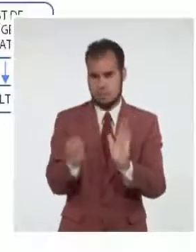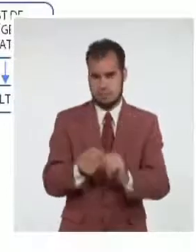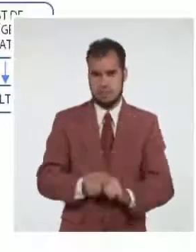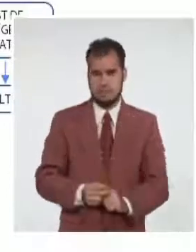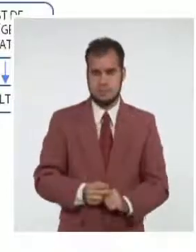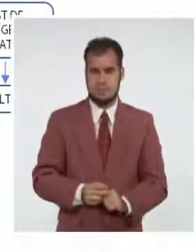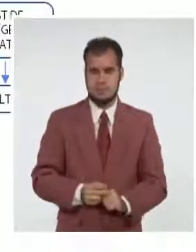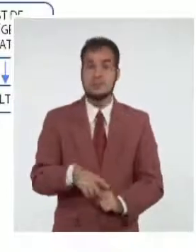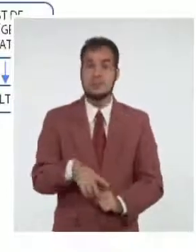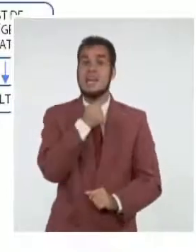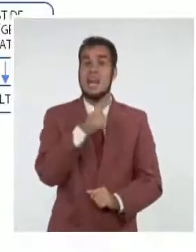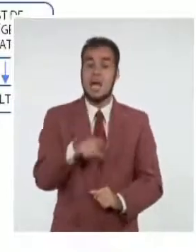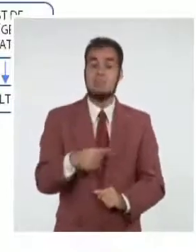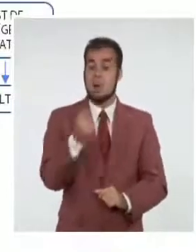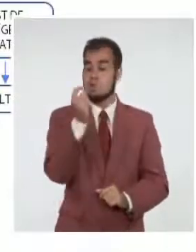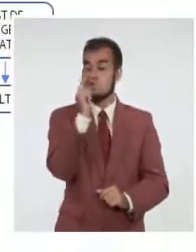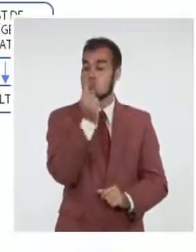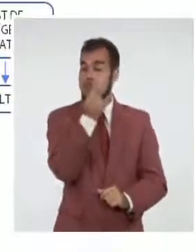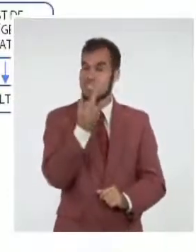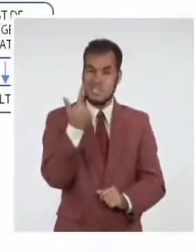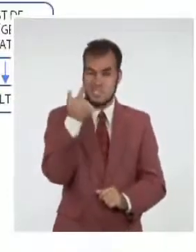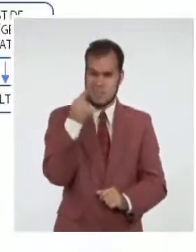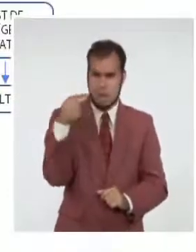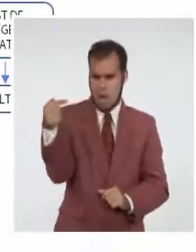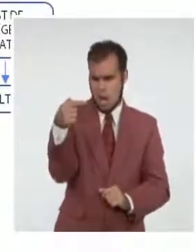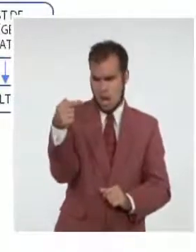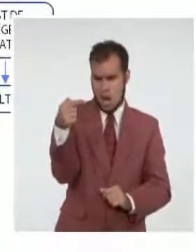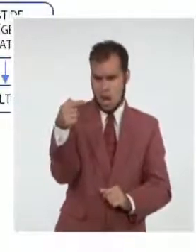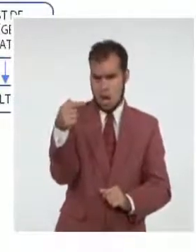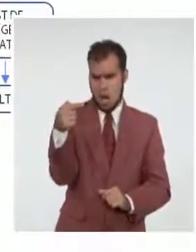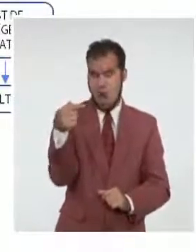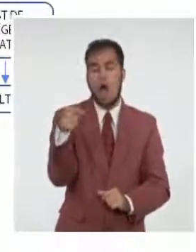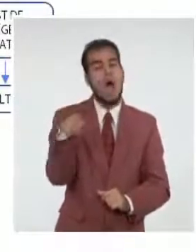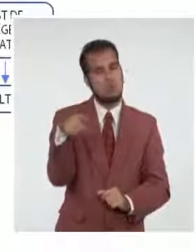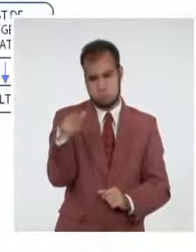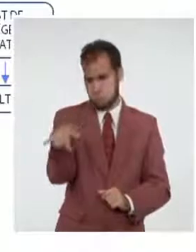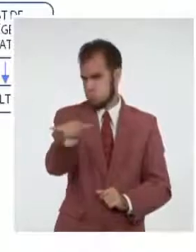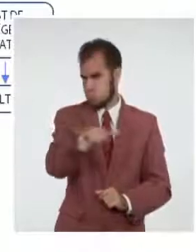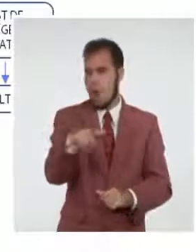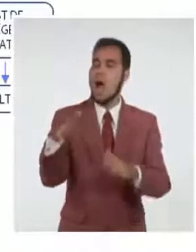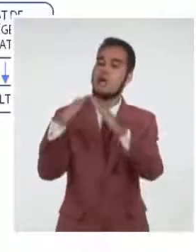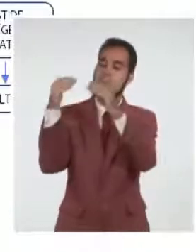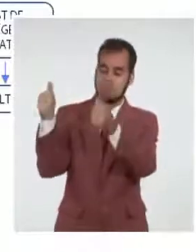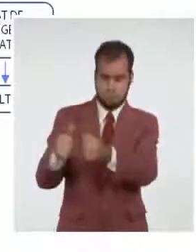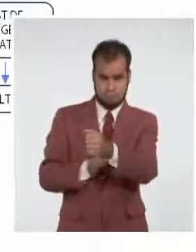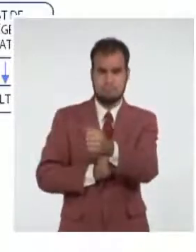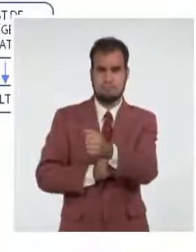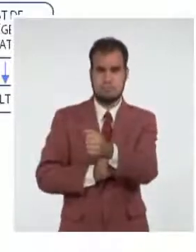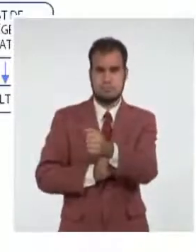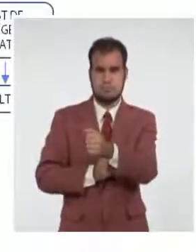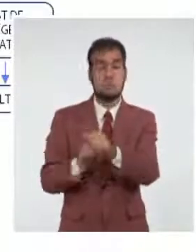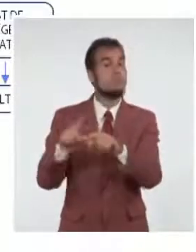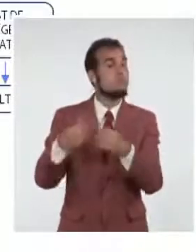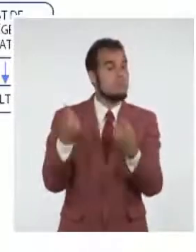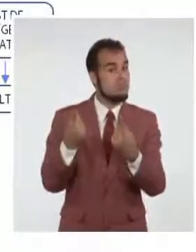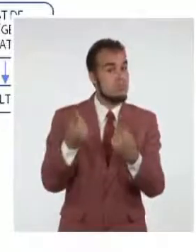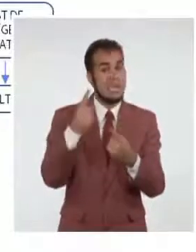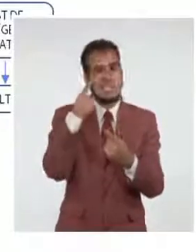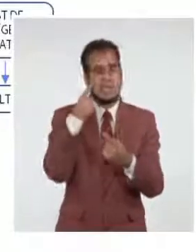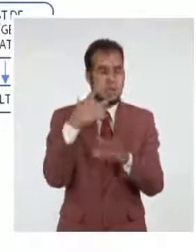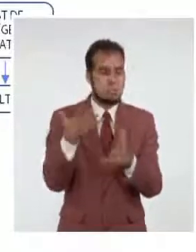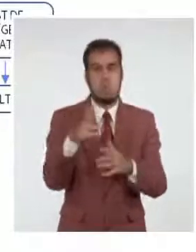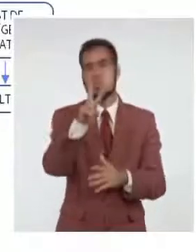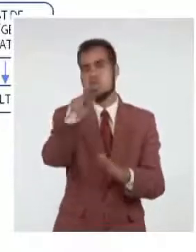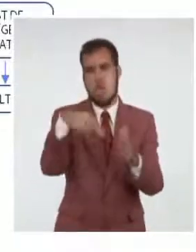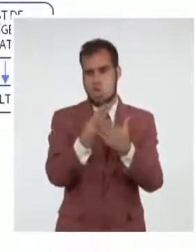negativo, igualmente que es de muy bajo riesgo, también va para la casa, porque ese se le va a repetir, como dice el doctor, en 48 horas